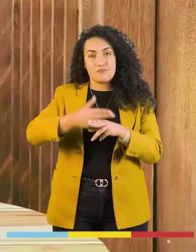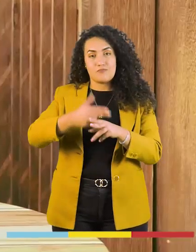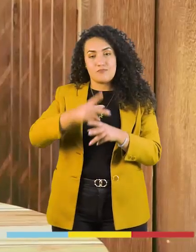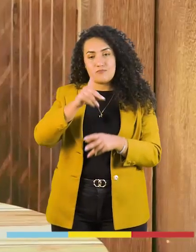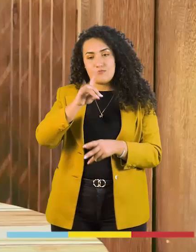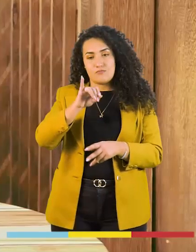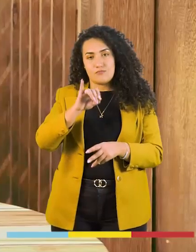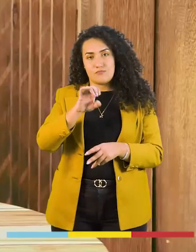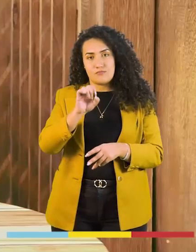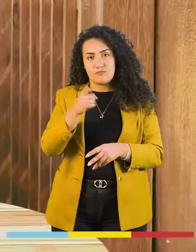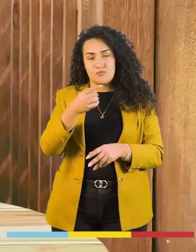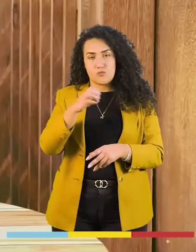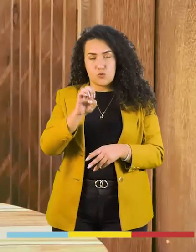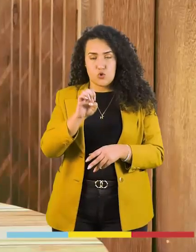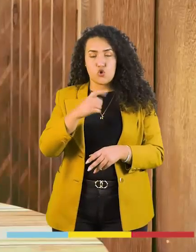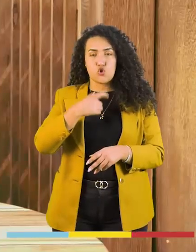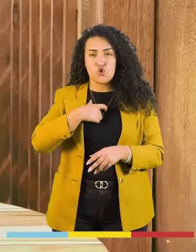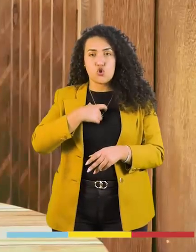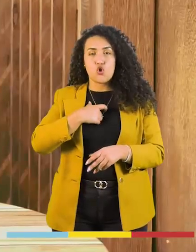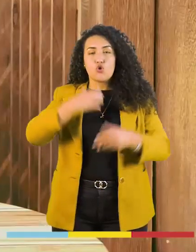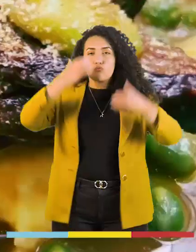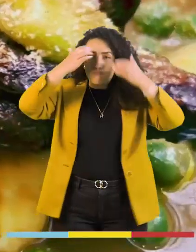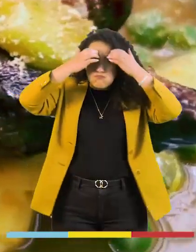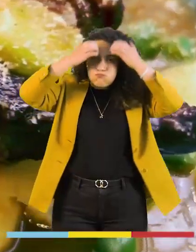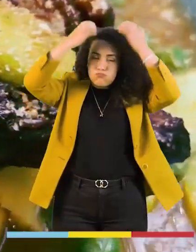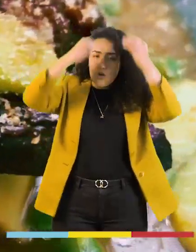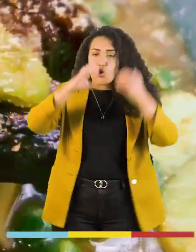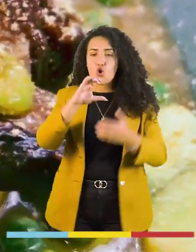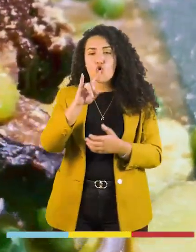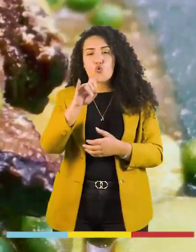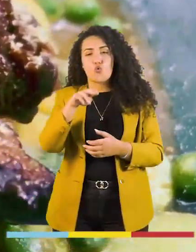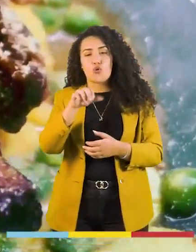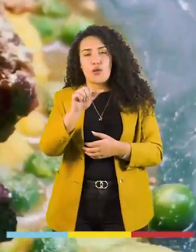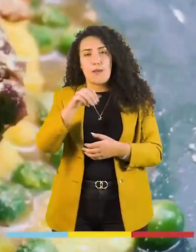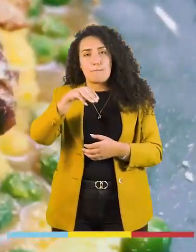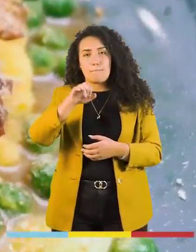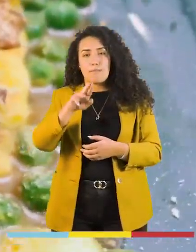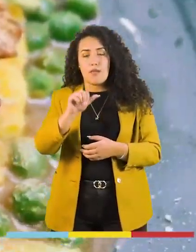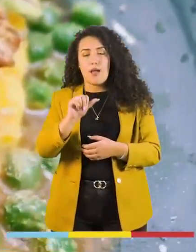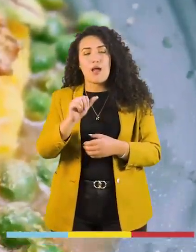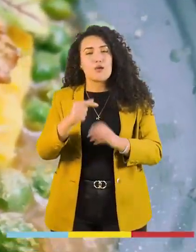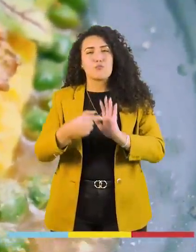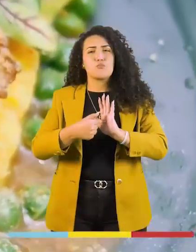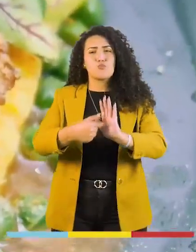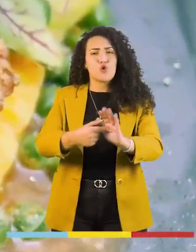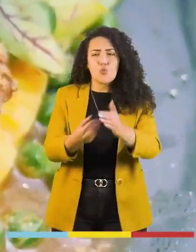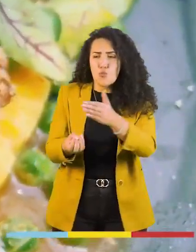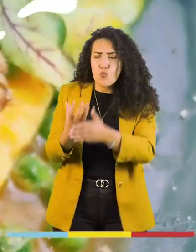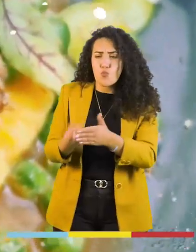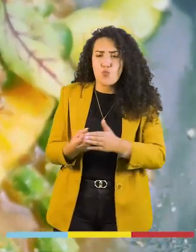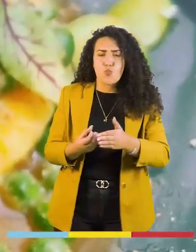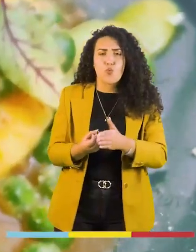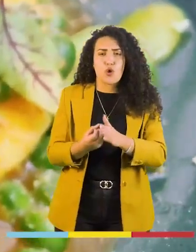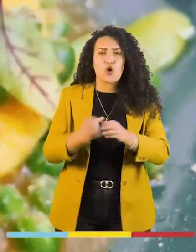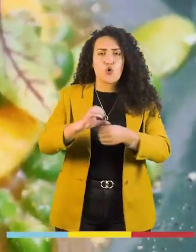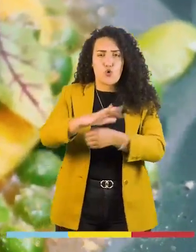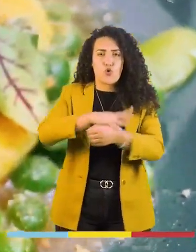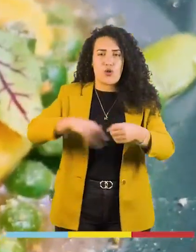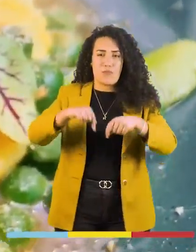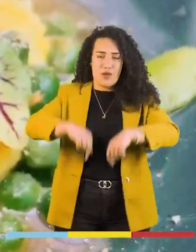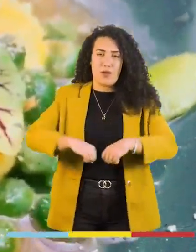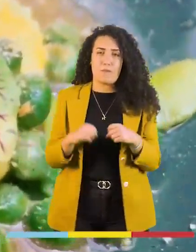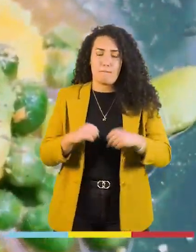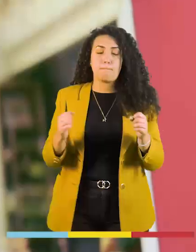Hola, mi nombre es Diego Cuadrado, soy el chef de Cuna Mía. Hoy vamos a preparar un plato ideal para sus fiestas navideñas,